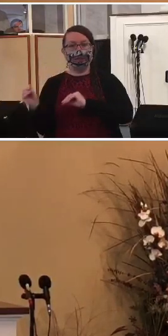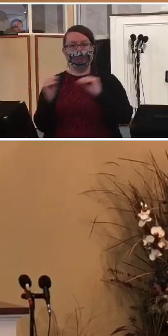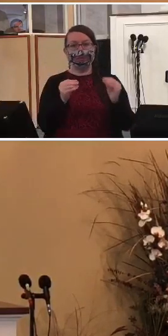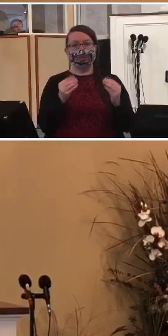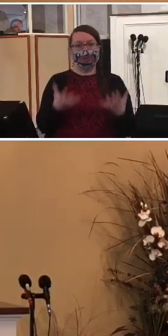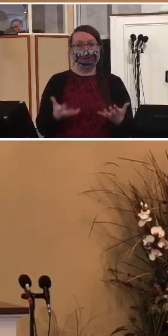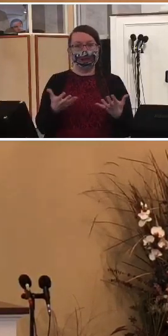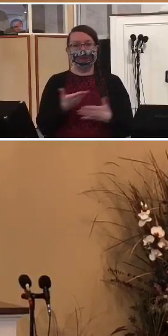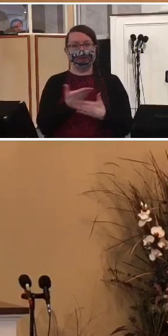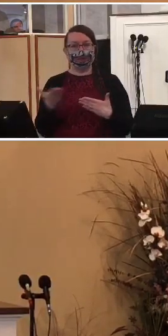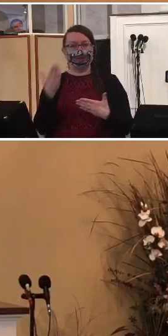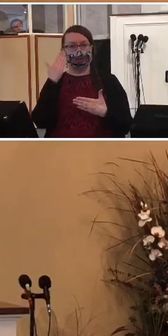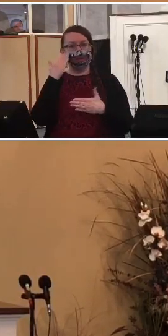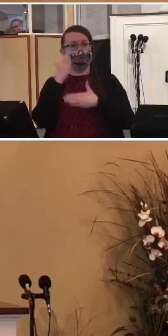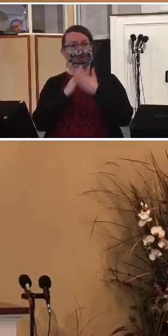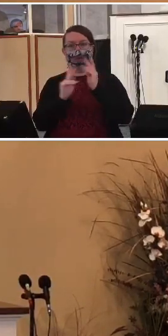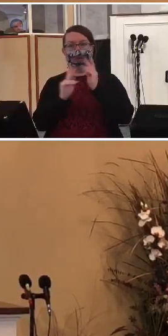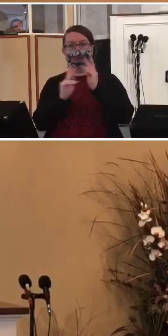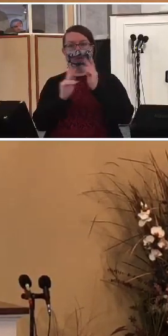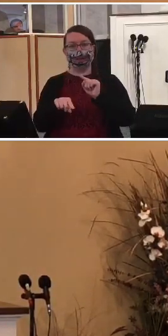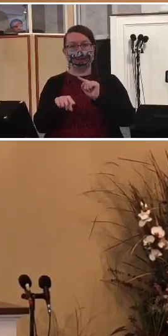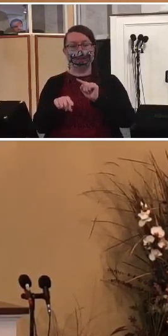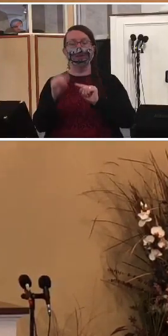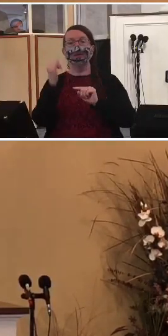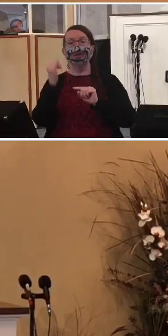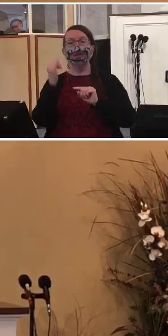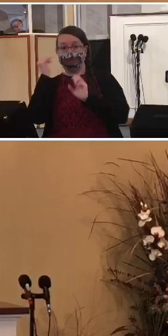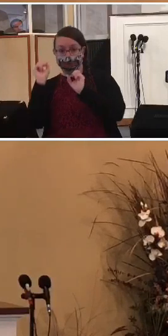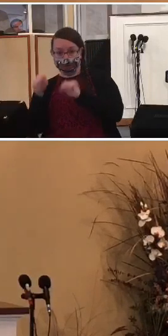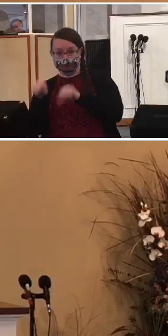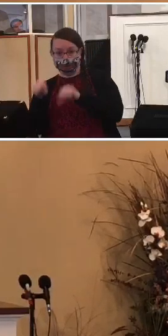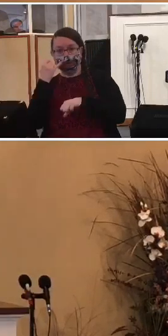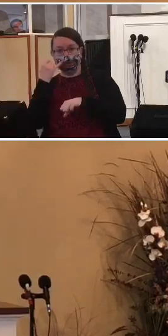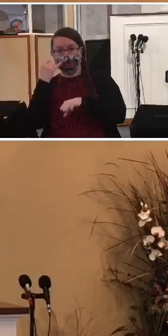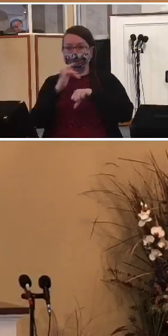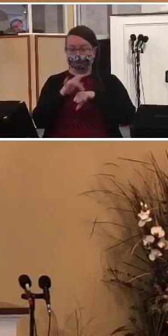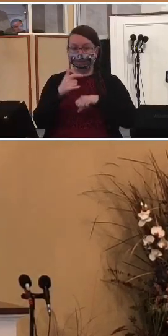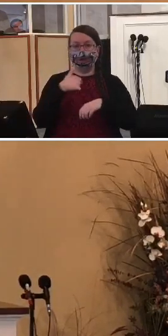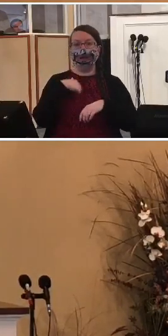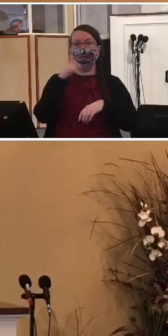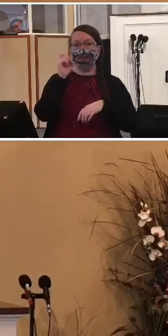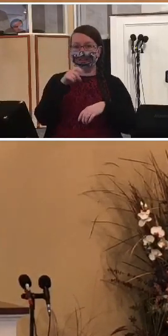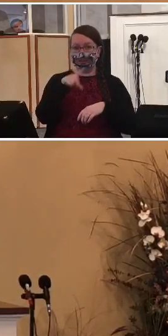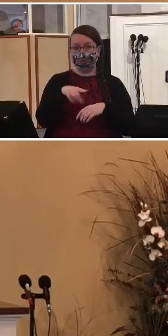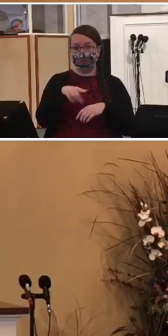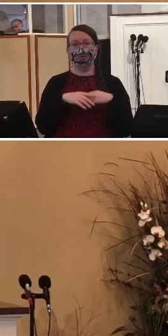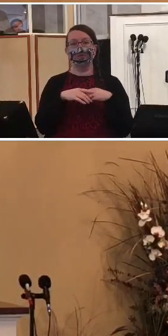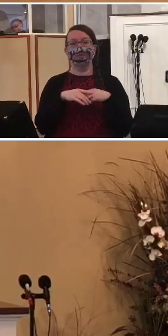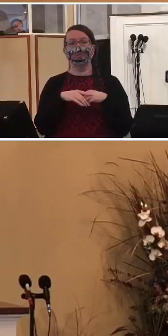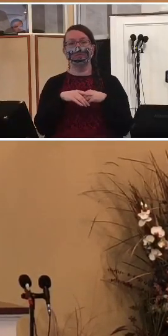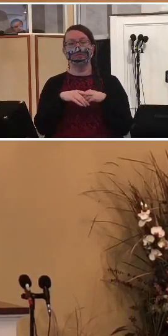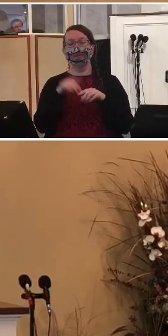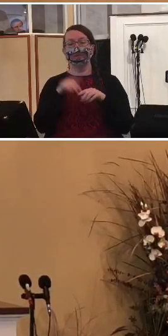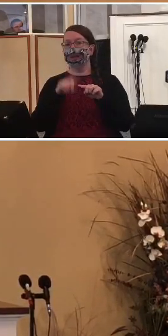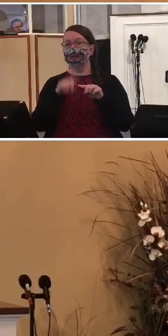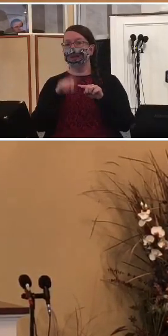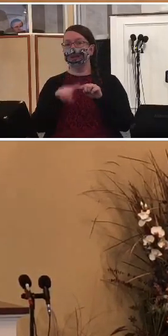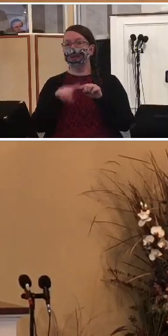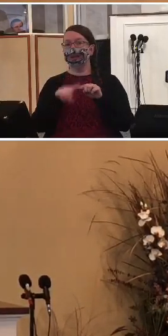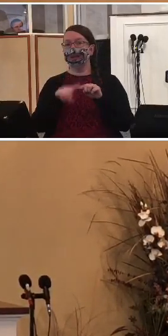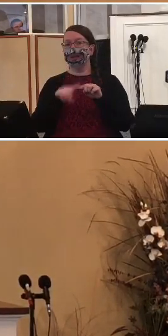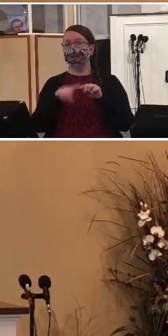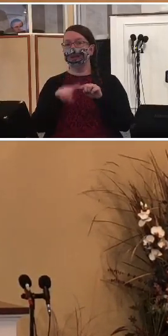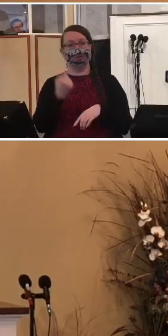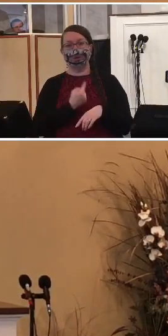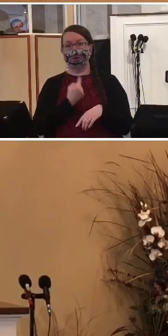yo sé que no todo el mundo puede hacerlo, pero si está disponible, por favor, yo te necesito. Yo no puedo hacer esto por mí